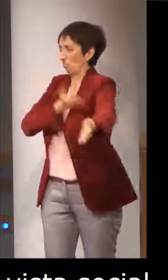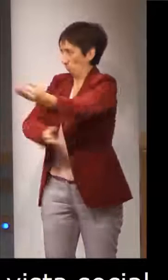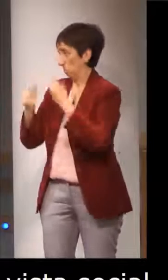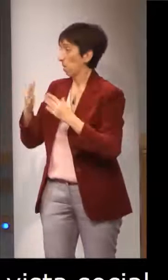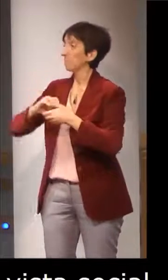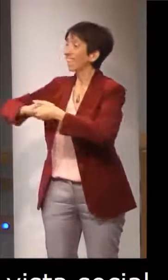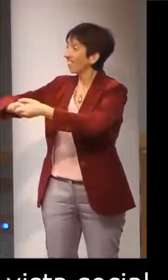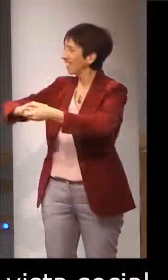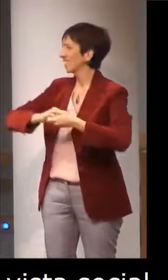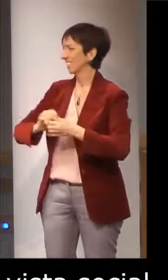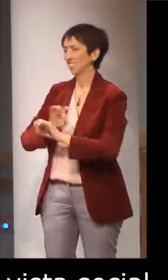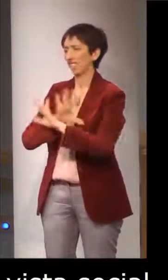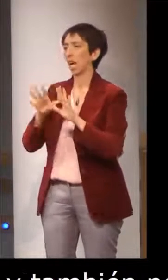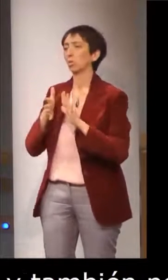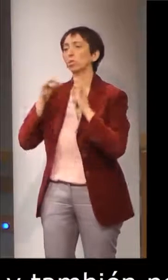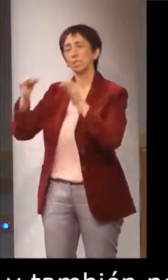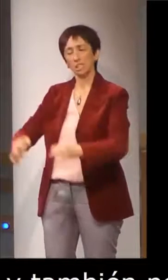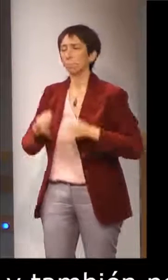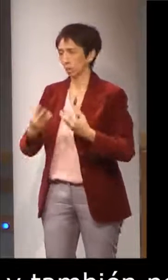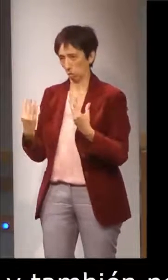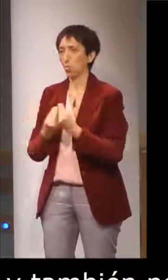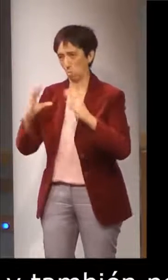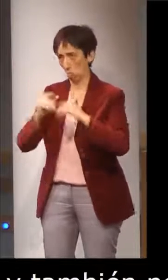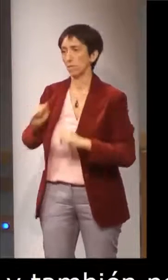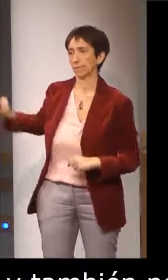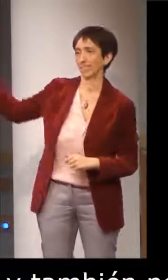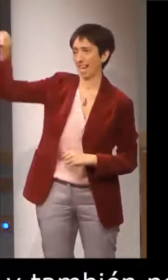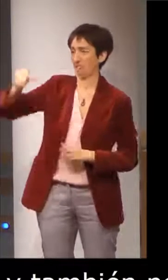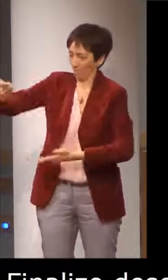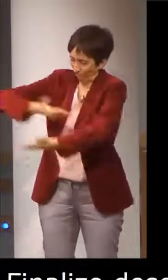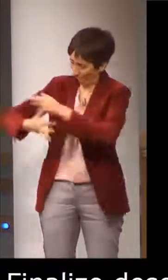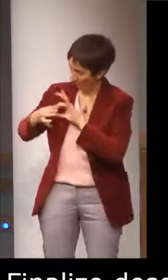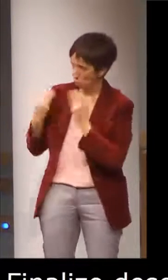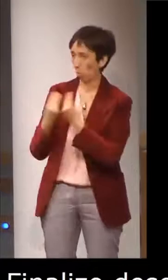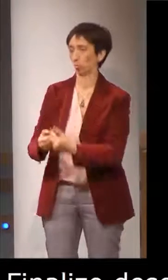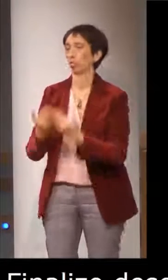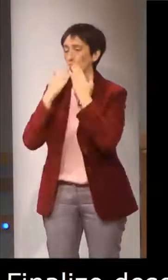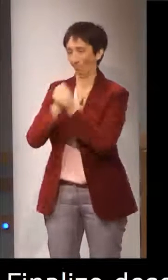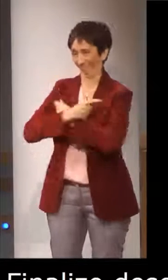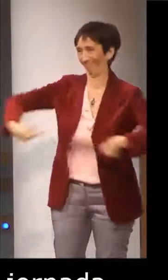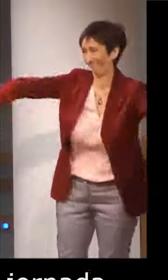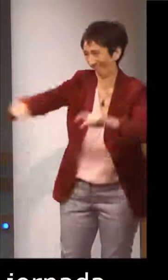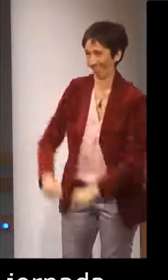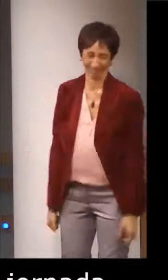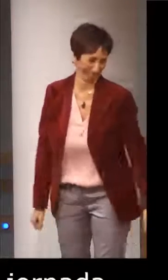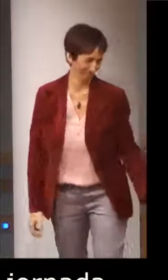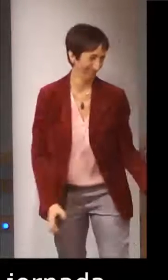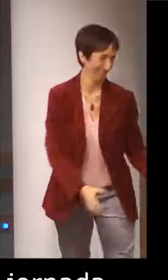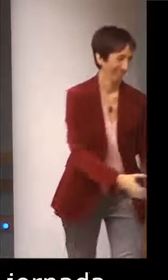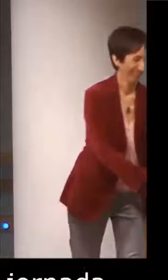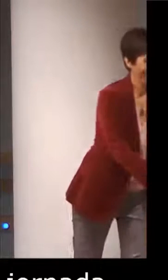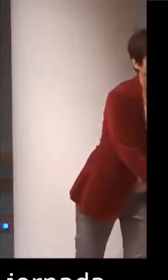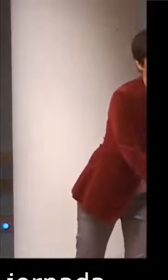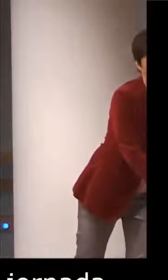Finalizo deseando que tengáis una buena jornada. La CNSE siempre va a estar al lado de las universidades buscando esta